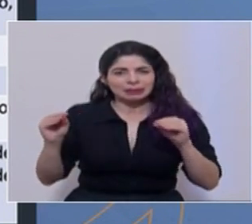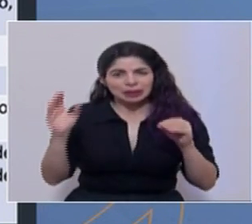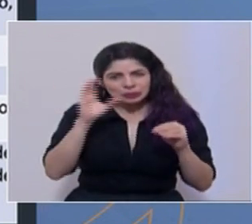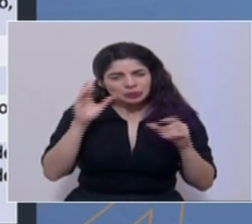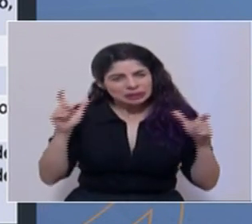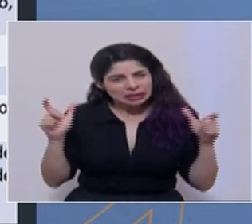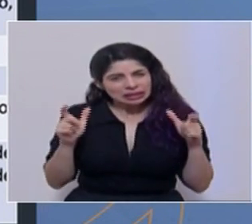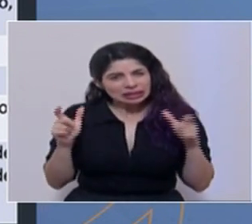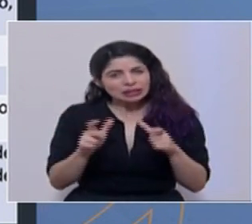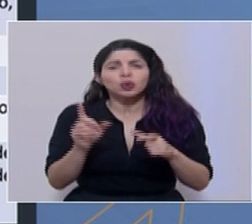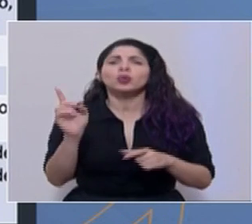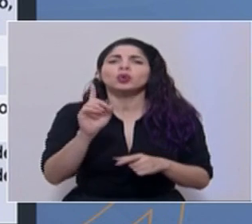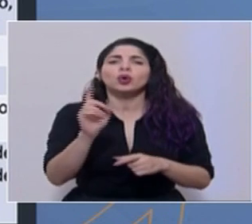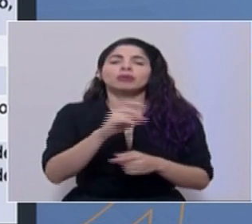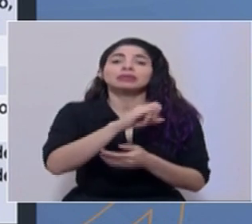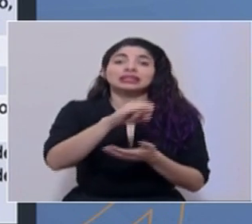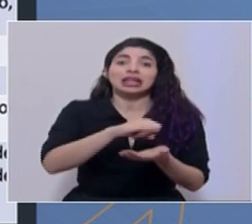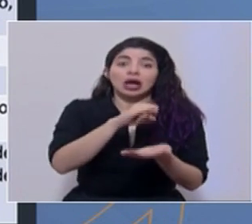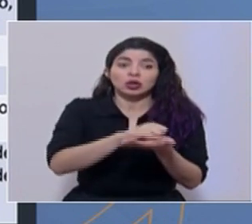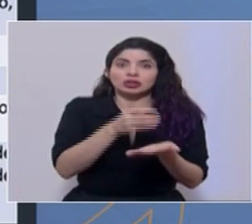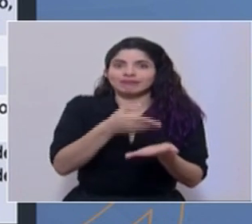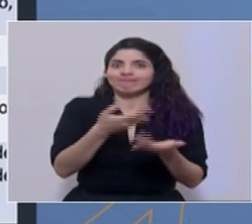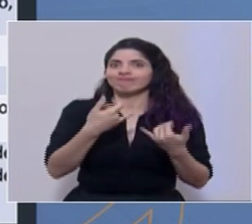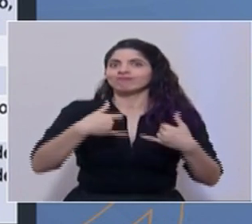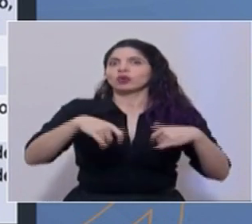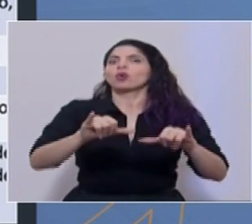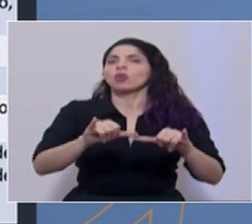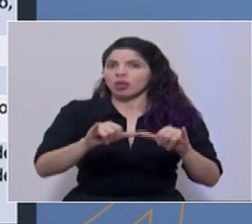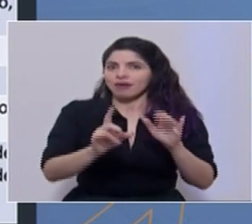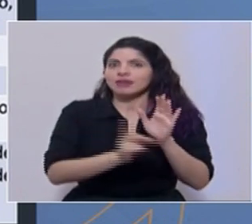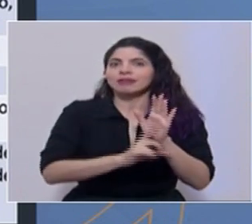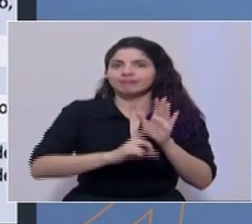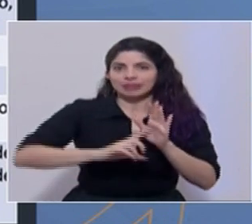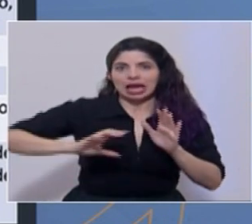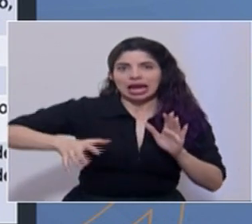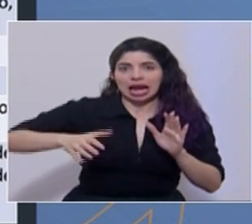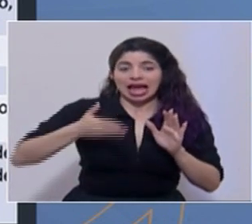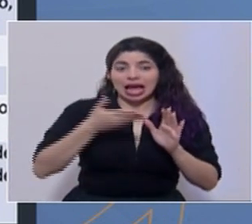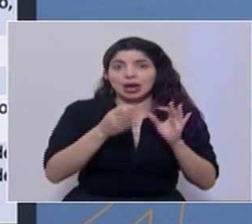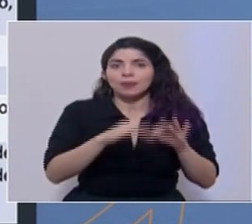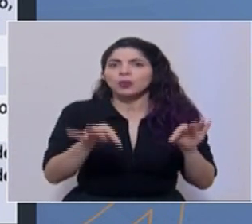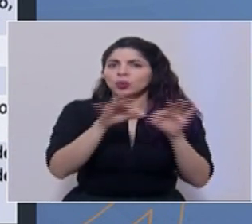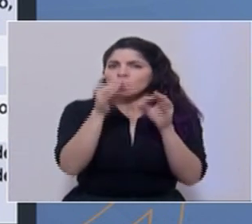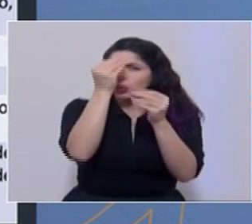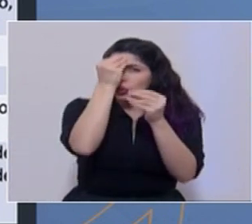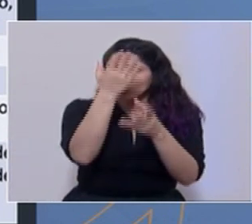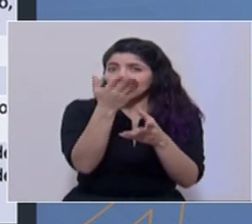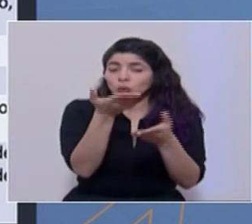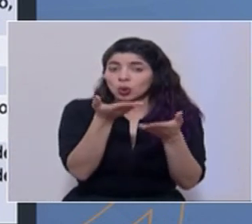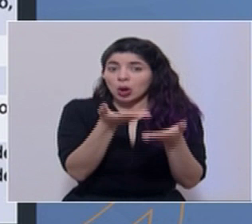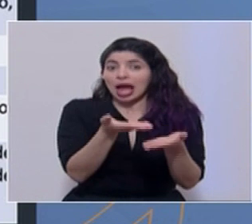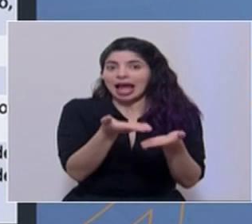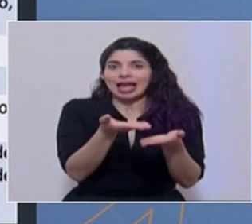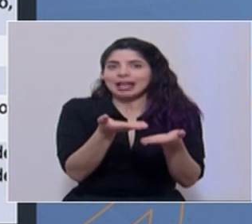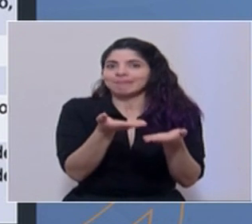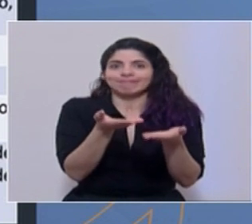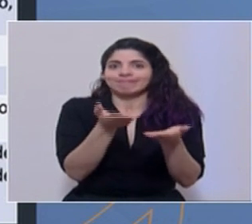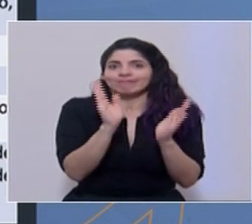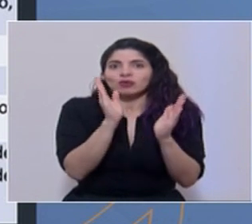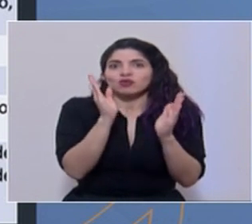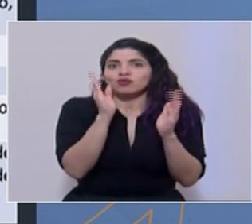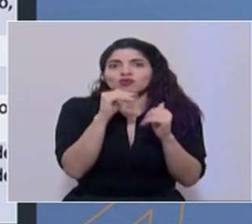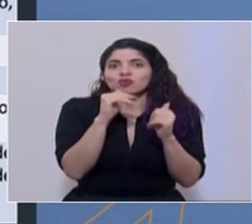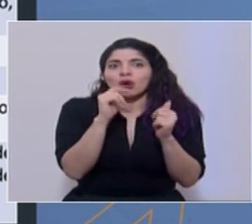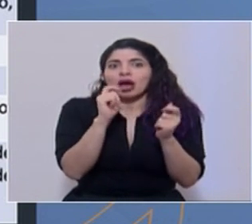virus, como son en el cantón de San José, que se mantienen en alerta naranja. Es importante mencionar que en este caso no tenemos cantones